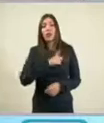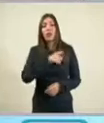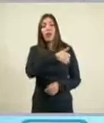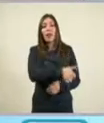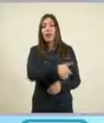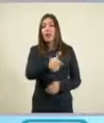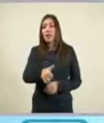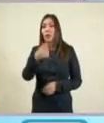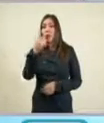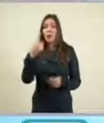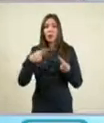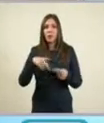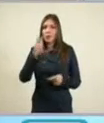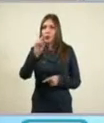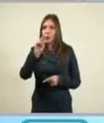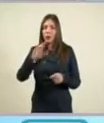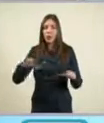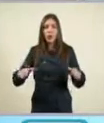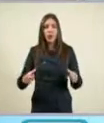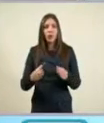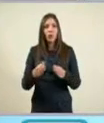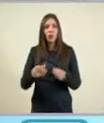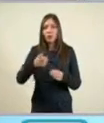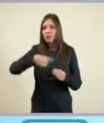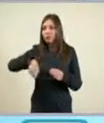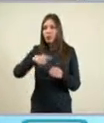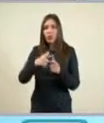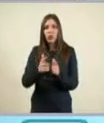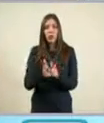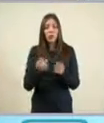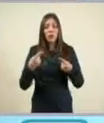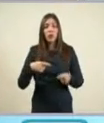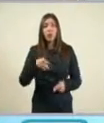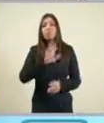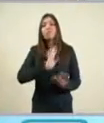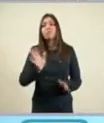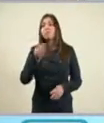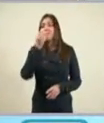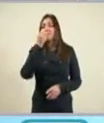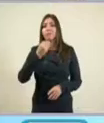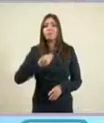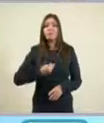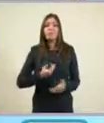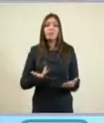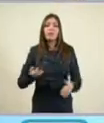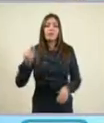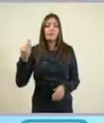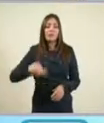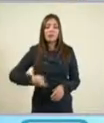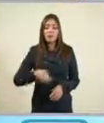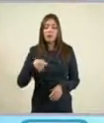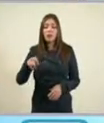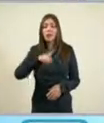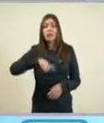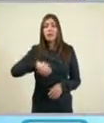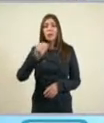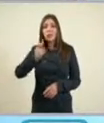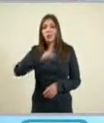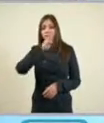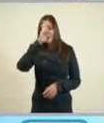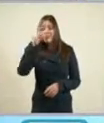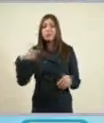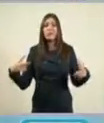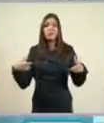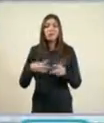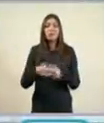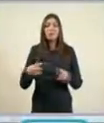personal, sino comunitario. Tú como comunidad entender que no tienes que resignarte a aceptar que la violencia es un hecho, que está